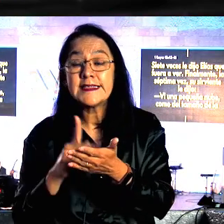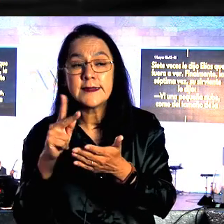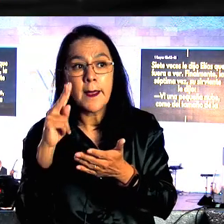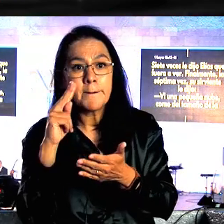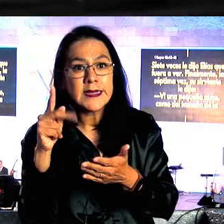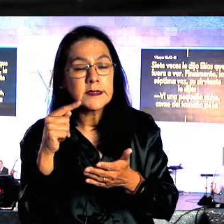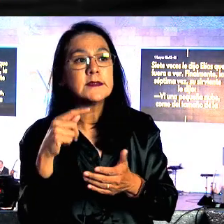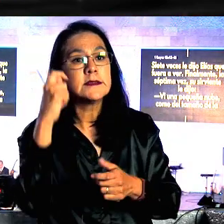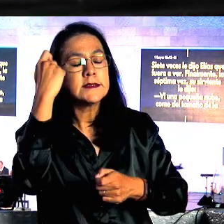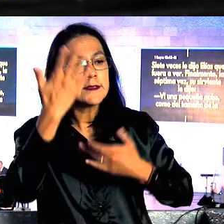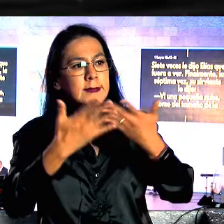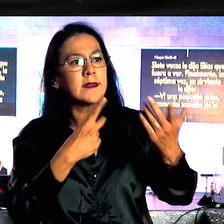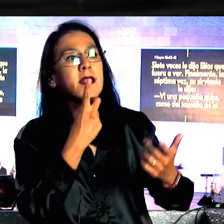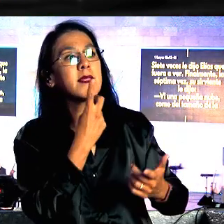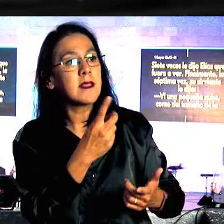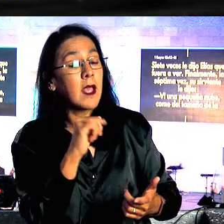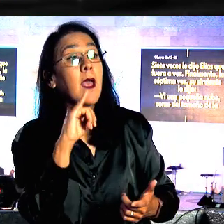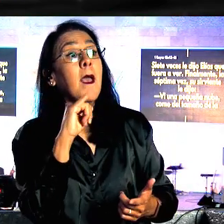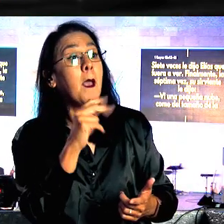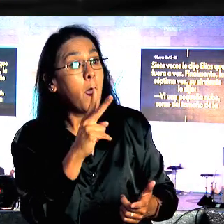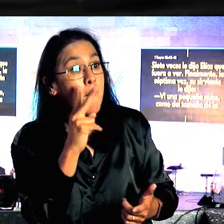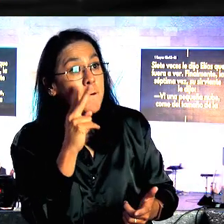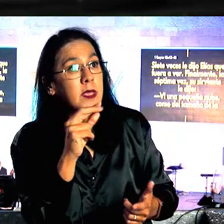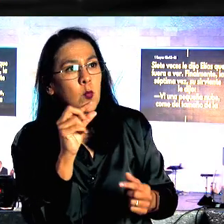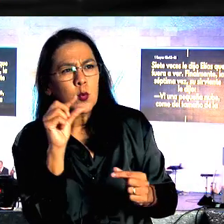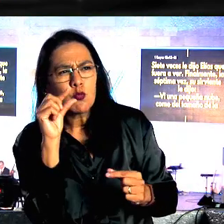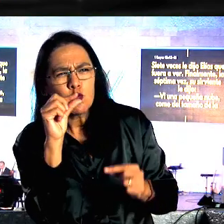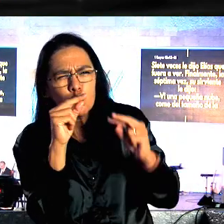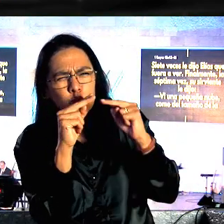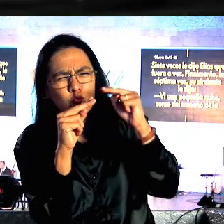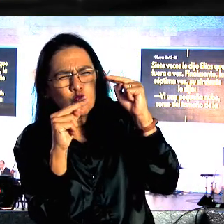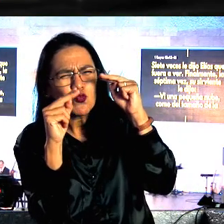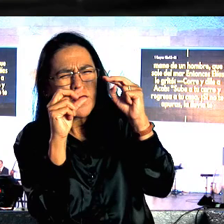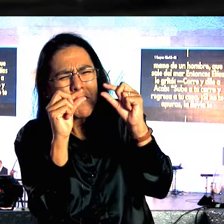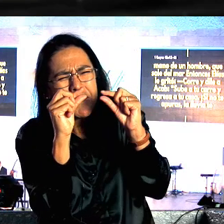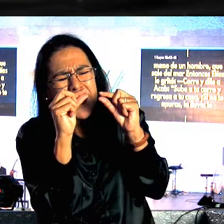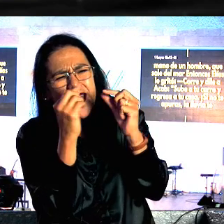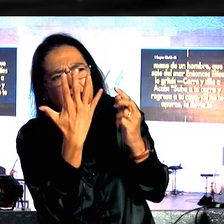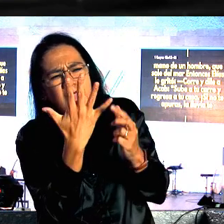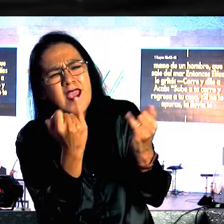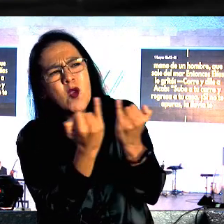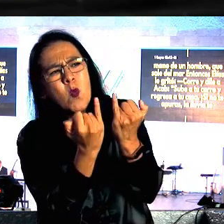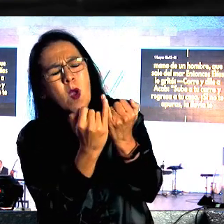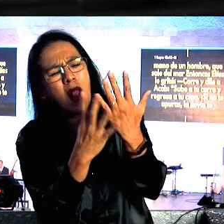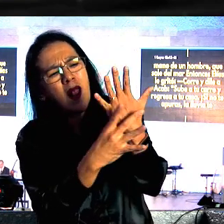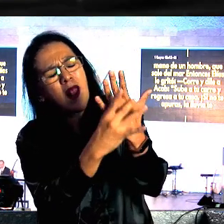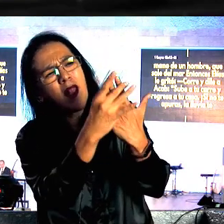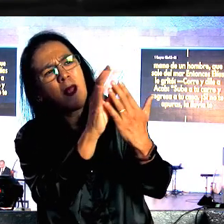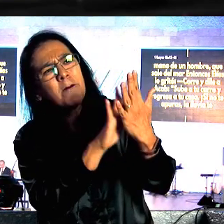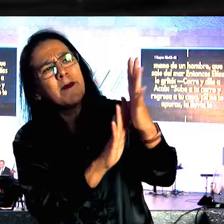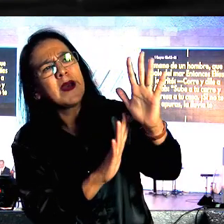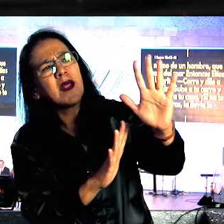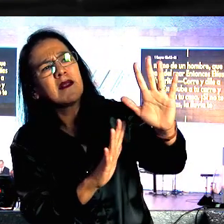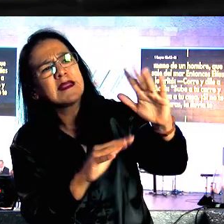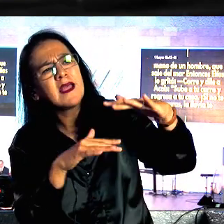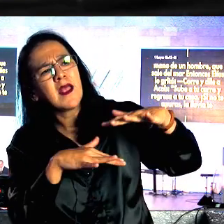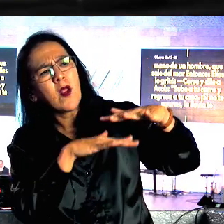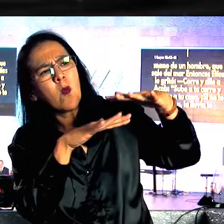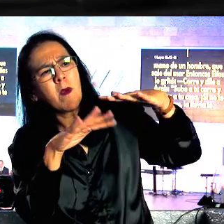sirviente le dijo vi una pequeña nube como del tamaño de la mano de un hombre que sale del mar